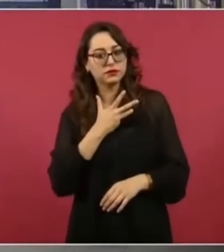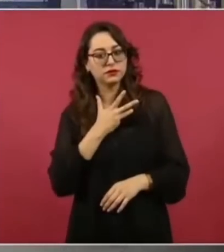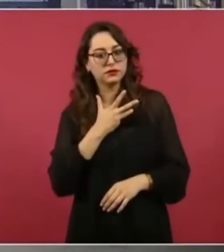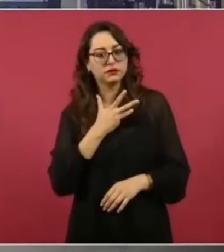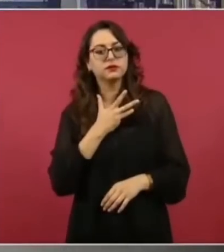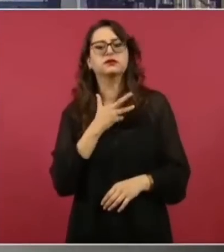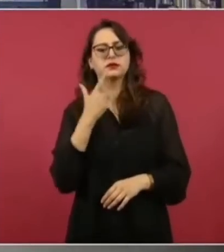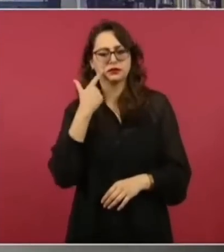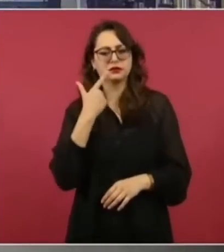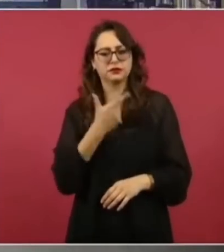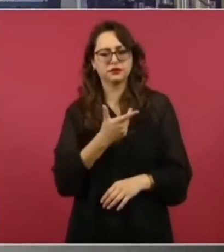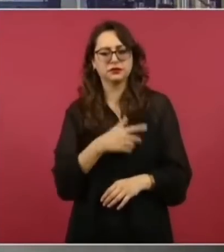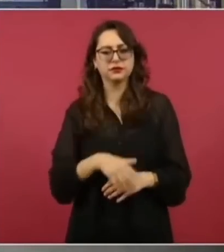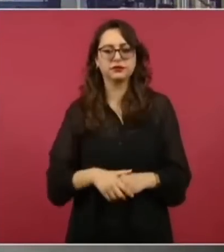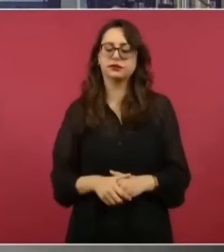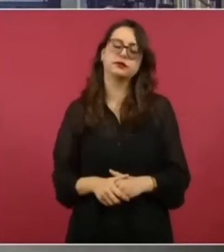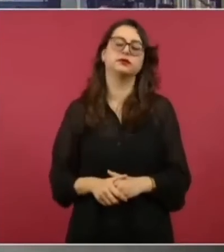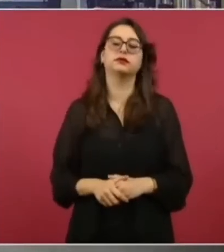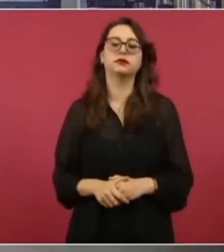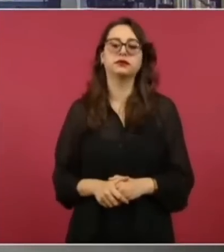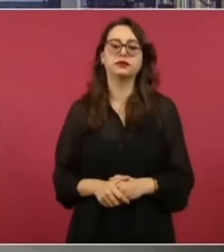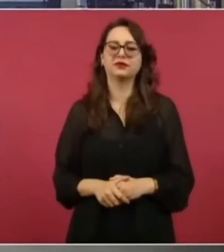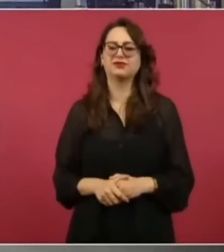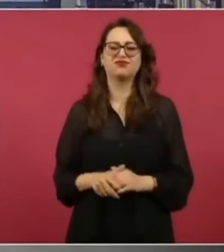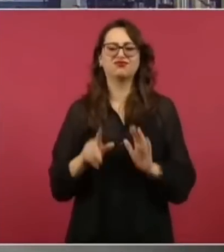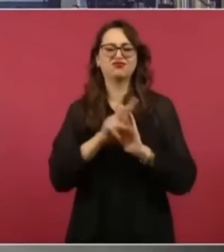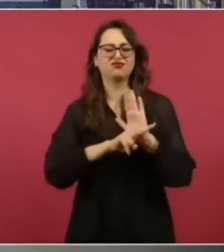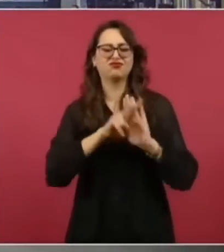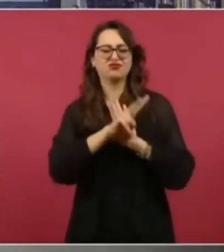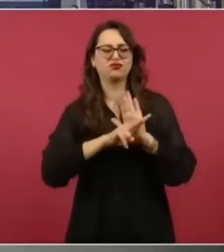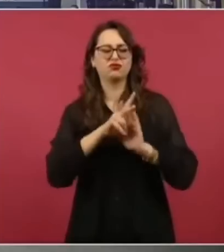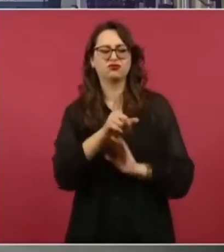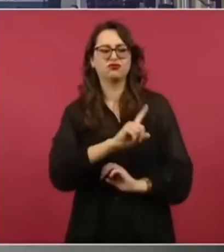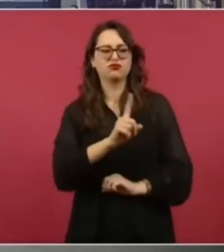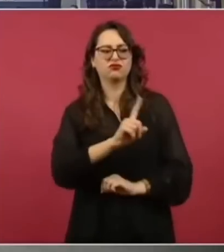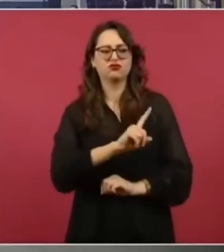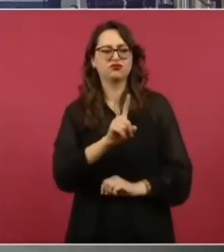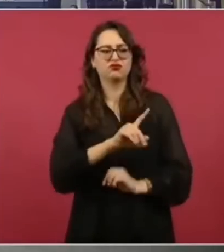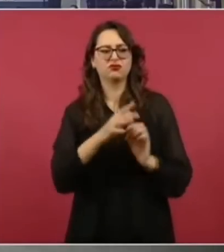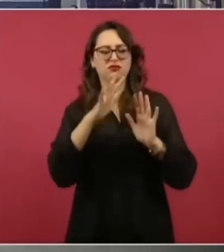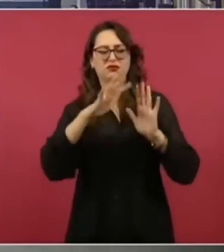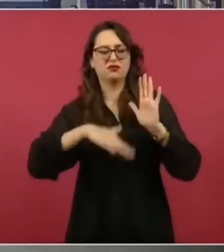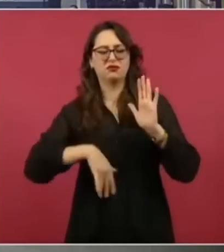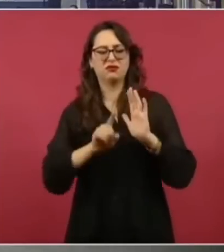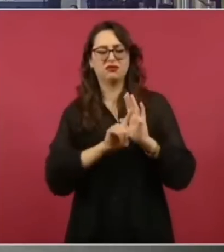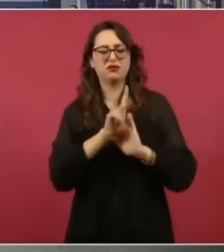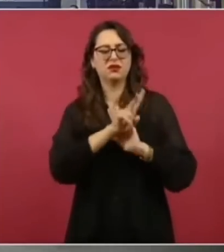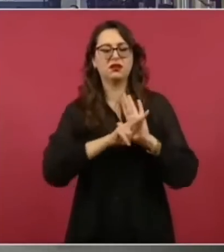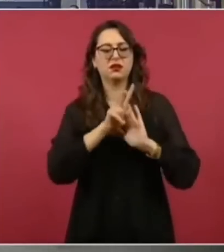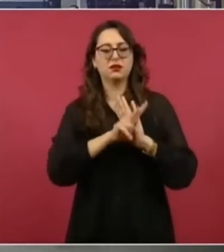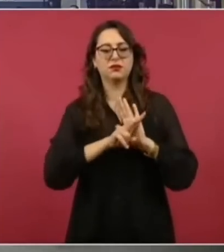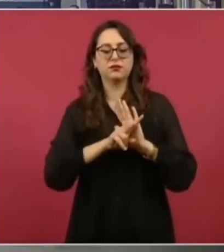Haber dicho. No, pero el dicho. A ver.